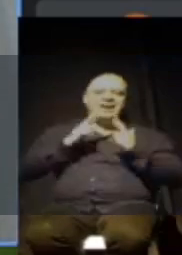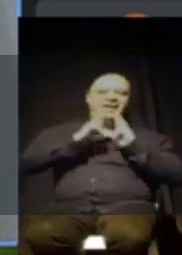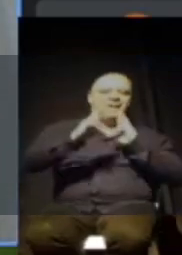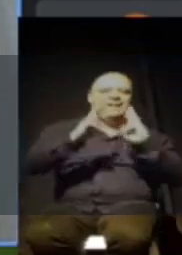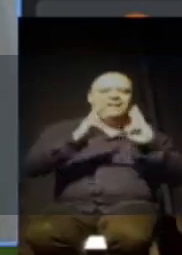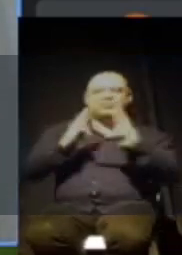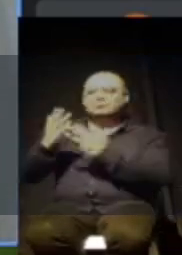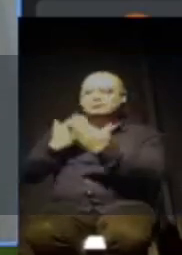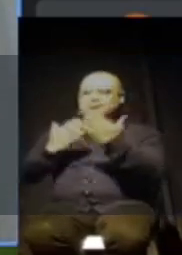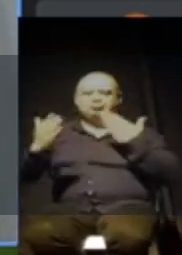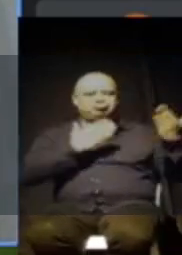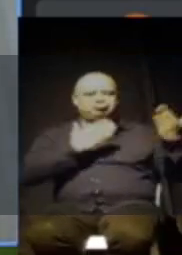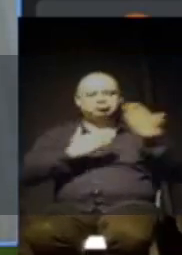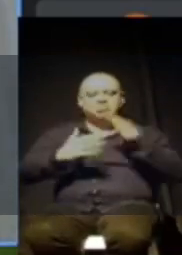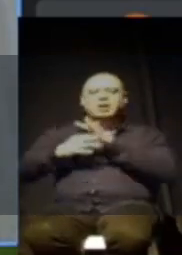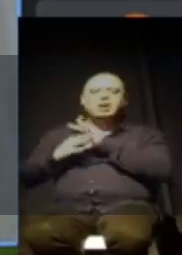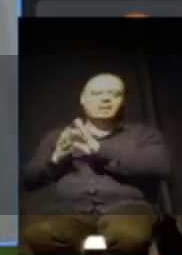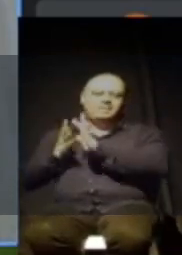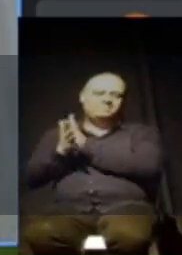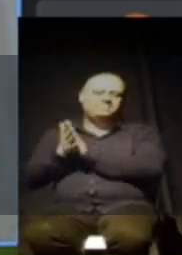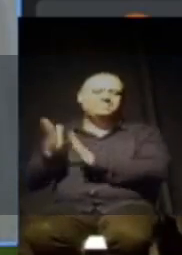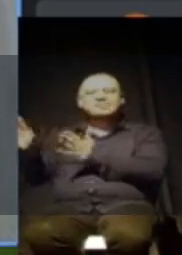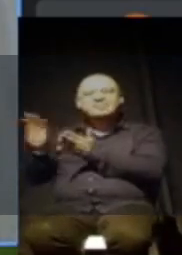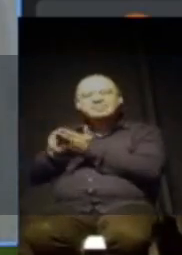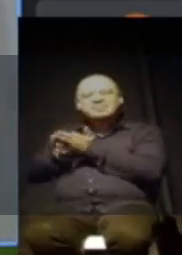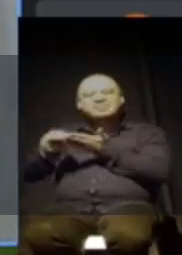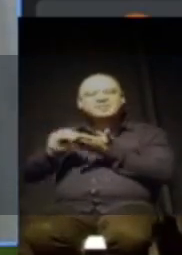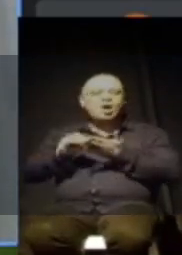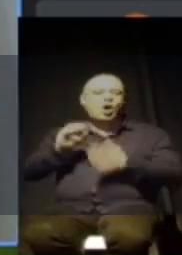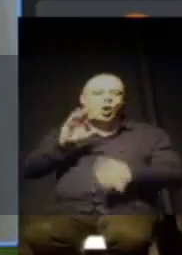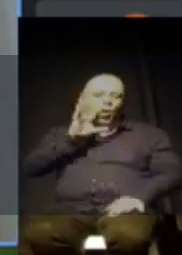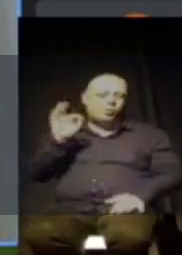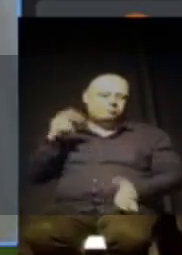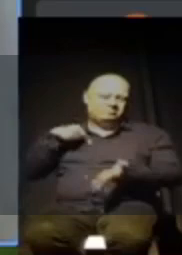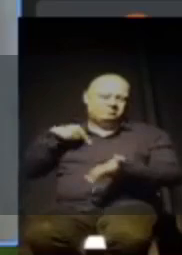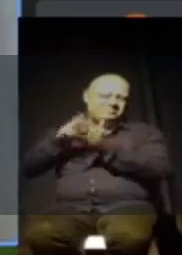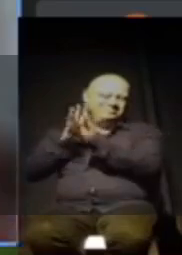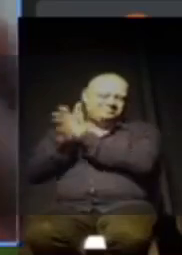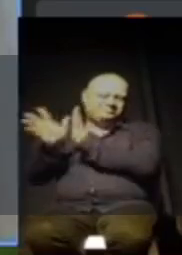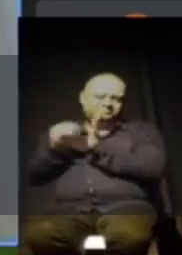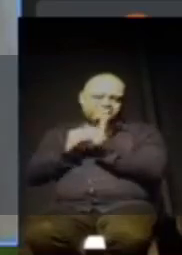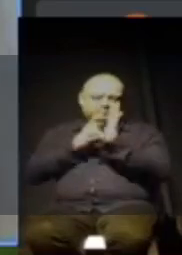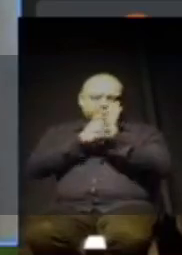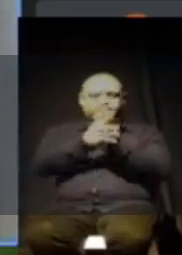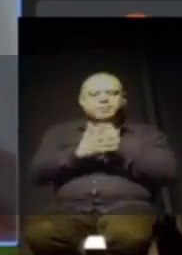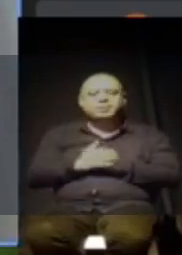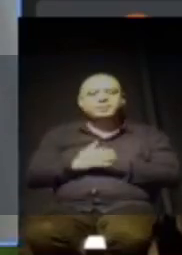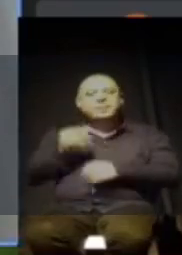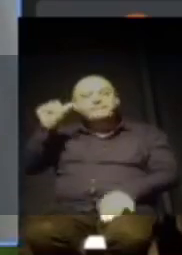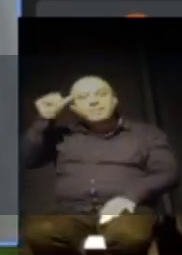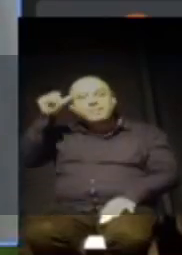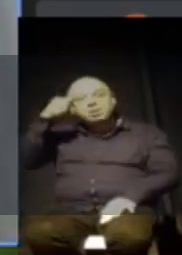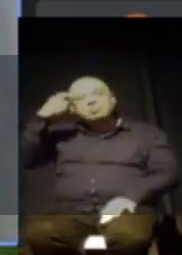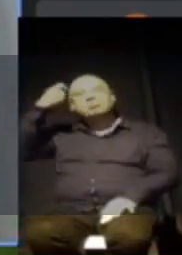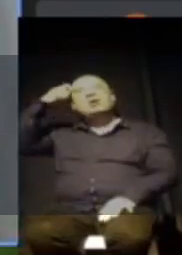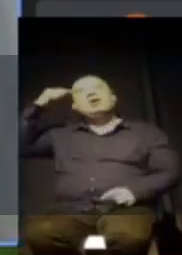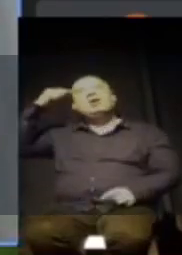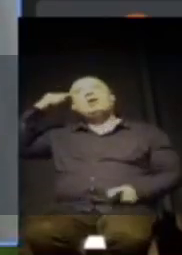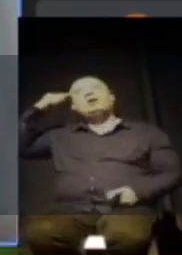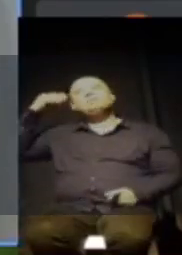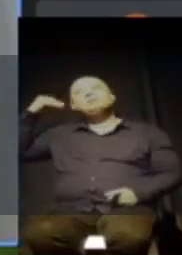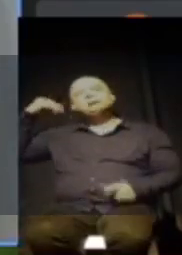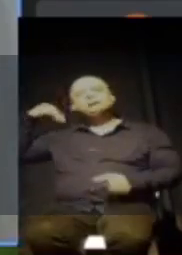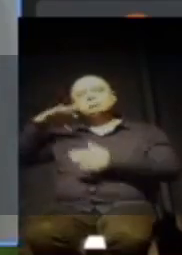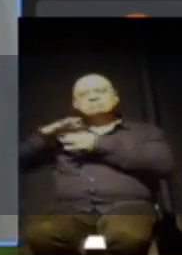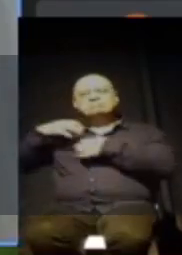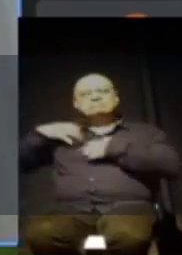moral, pero de una poética de la relación. Esto tomando palabras del maestro Glissán. El mismo autor plantea que la memoria nos molesta